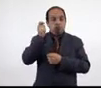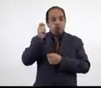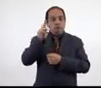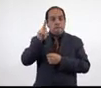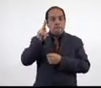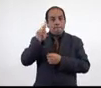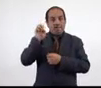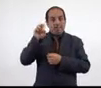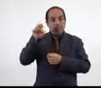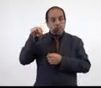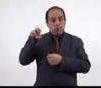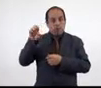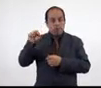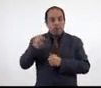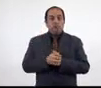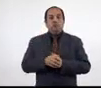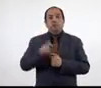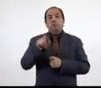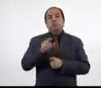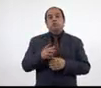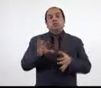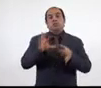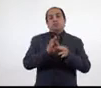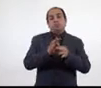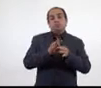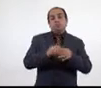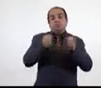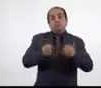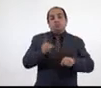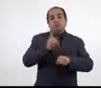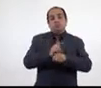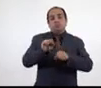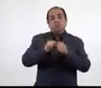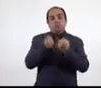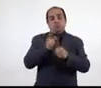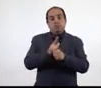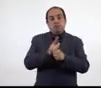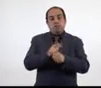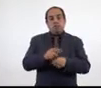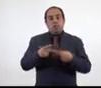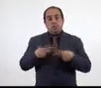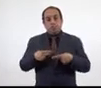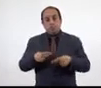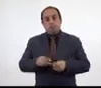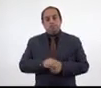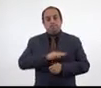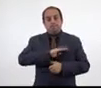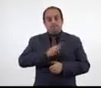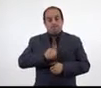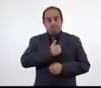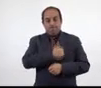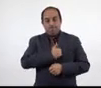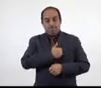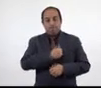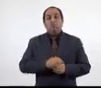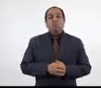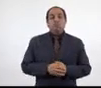regímenes especiales de seguridad social que aplicaban a las personas sensiblemente fallecidas. La siguiente, por